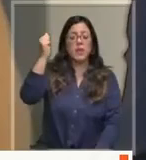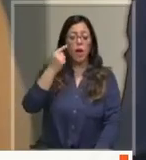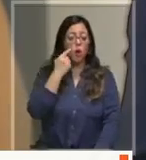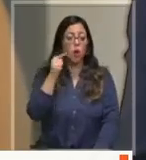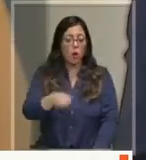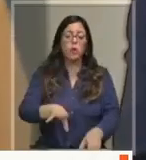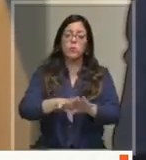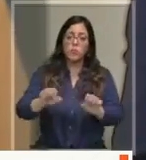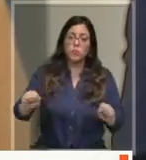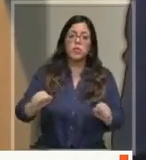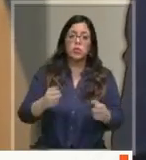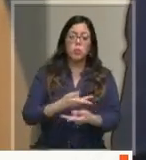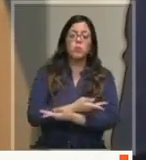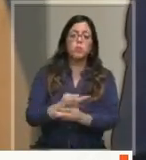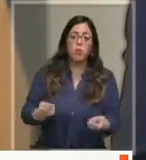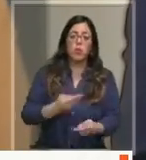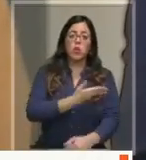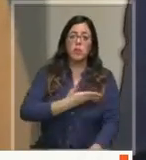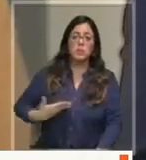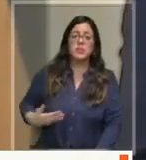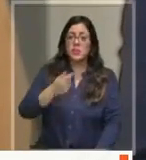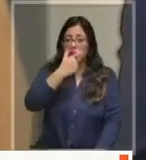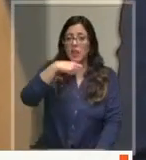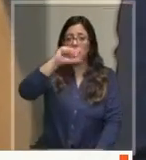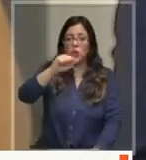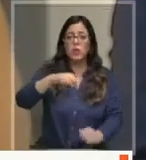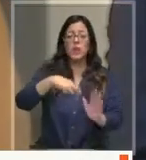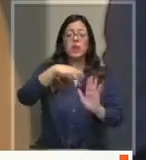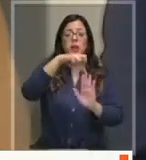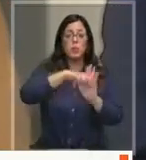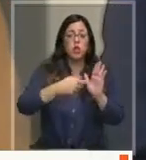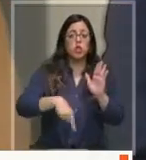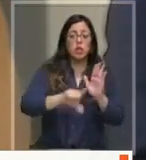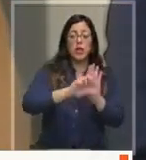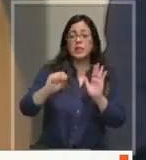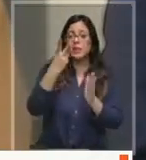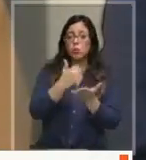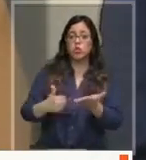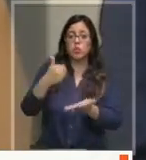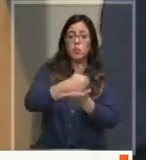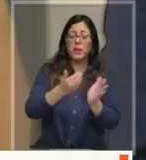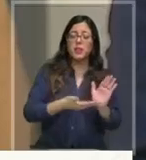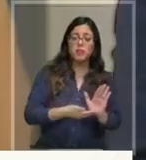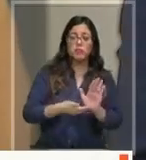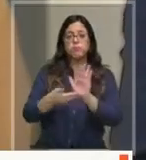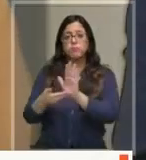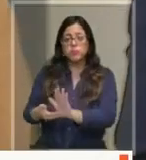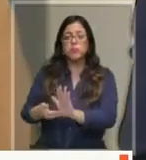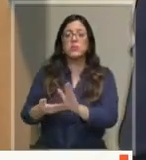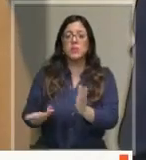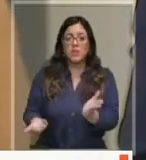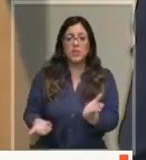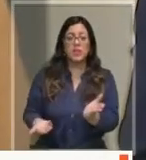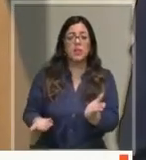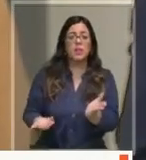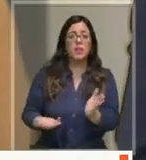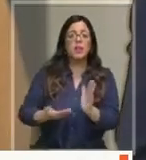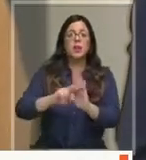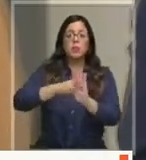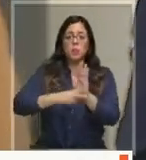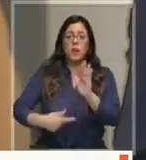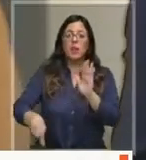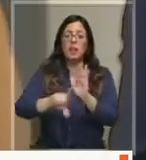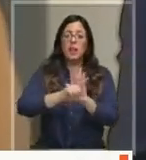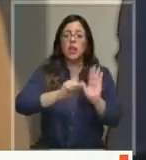del presidente borich de presentar un proyecto de ley el segundo semestre para actualizar la ley